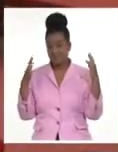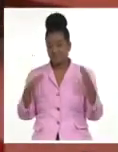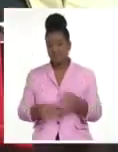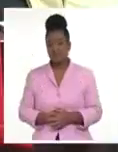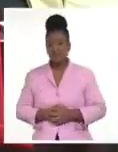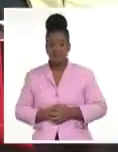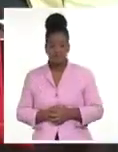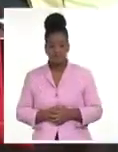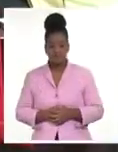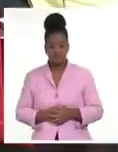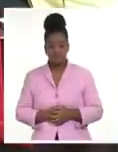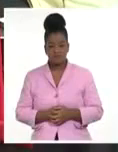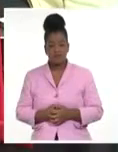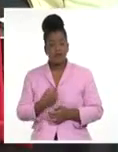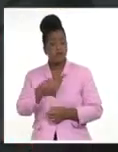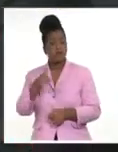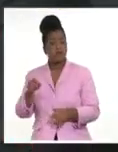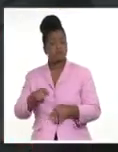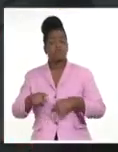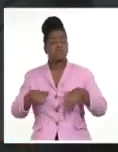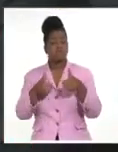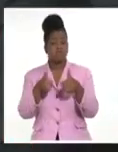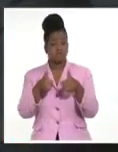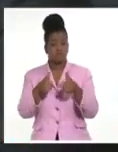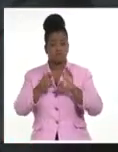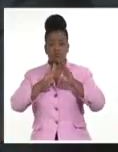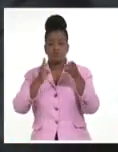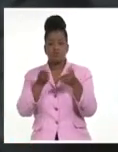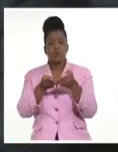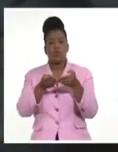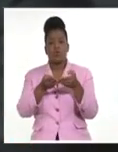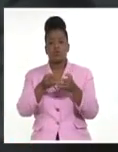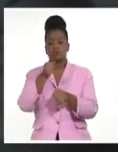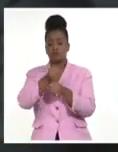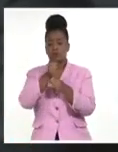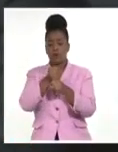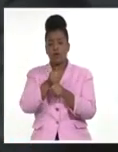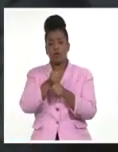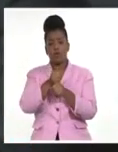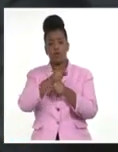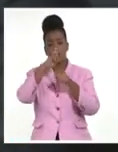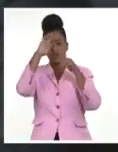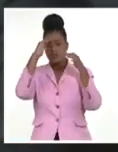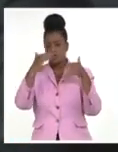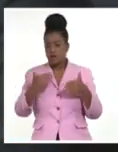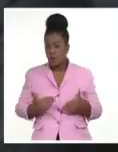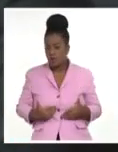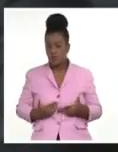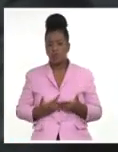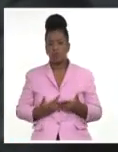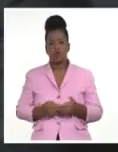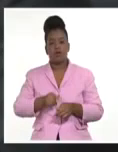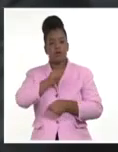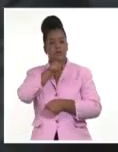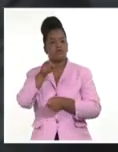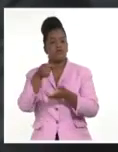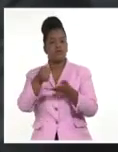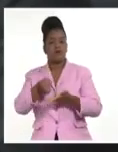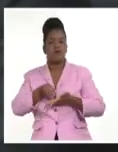además que lo han hecho bien, todo el personal de salud, todos los ingenieros, todo el personal de